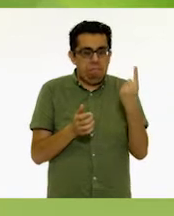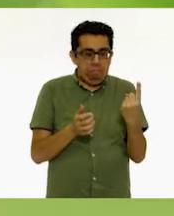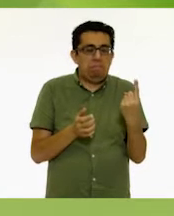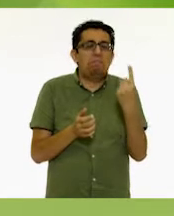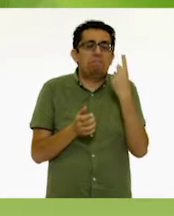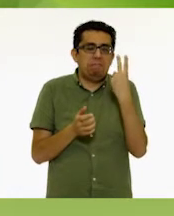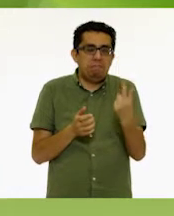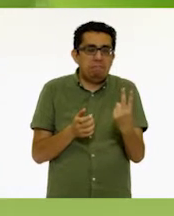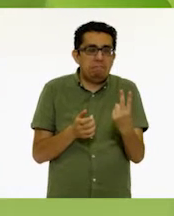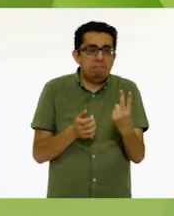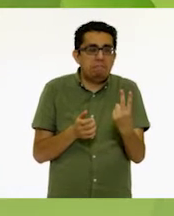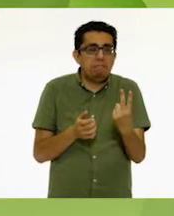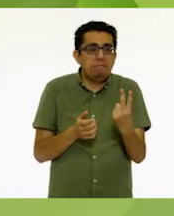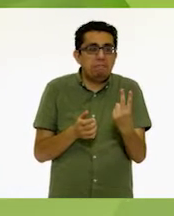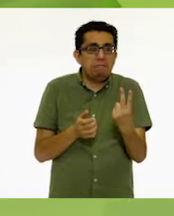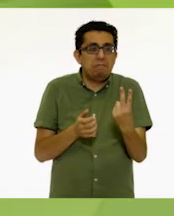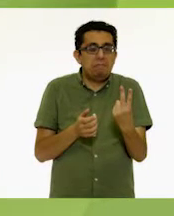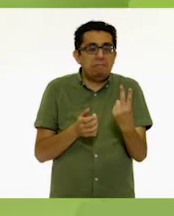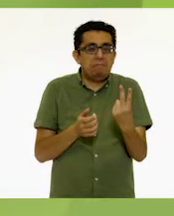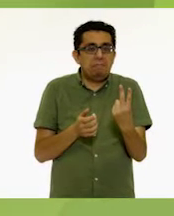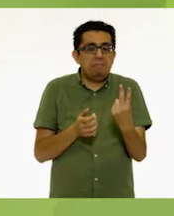1, 2.